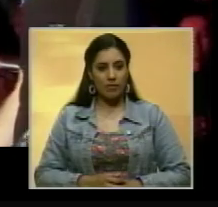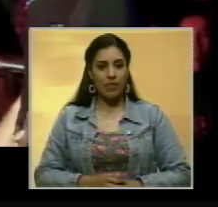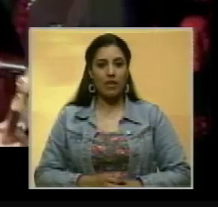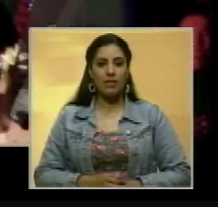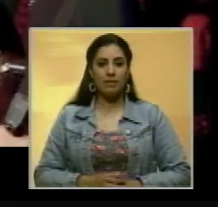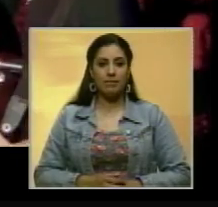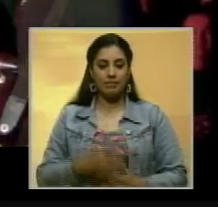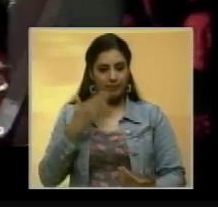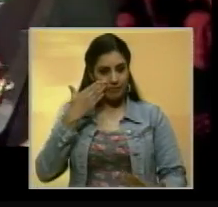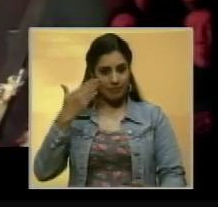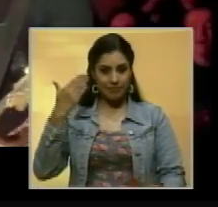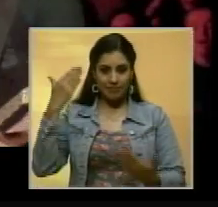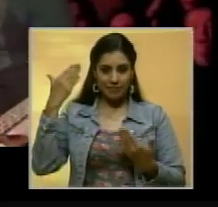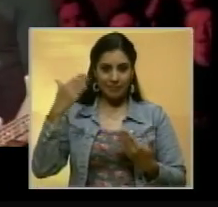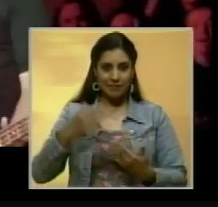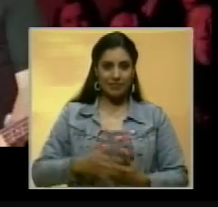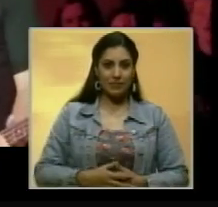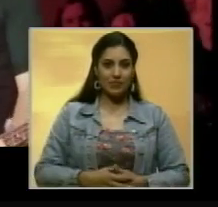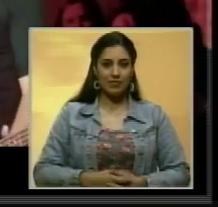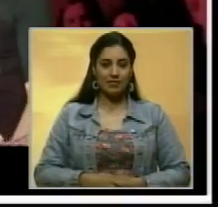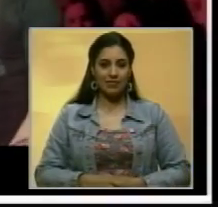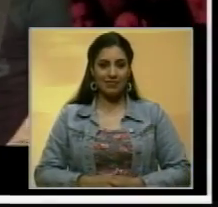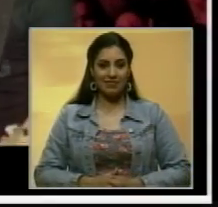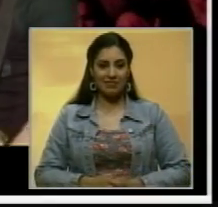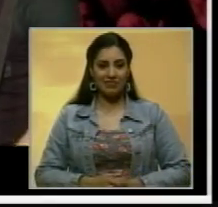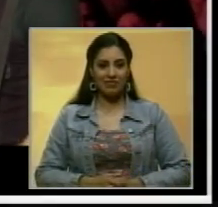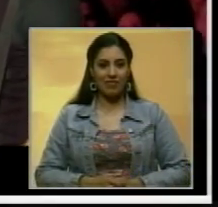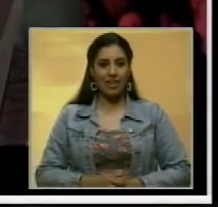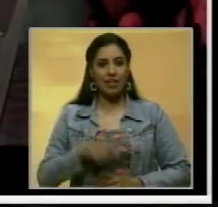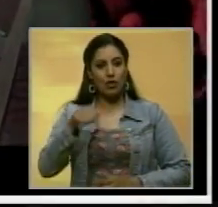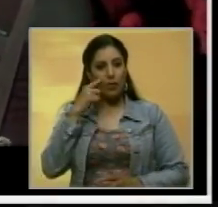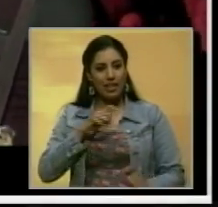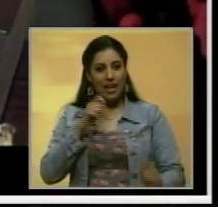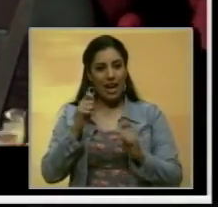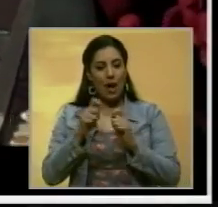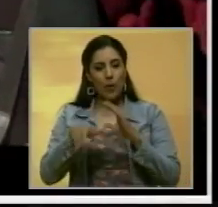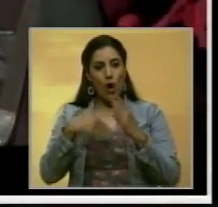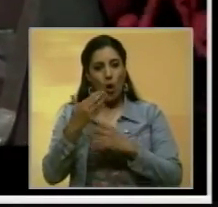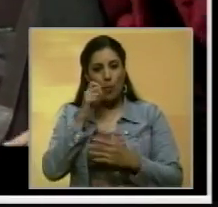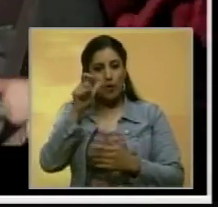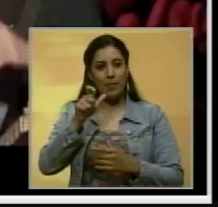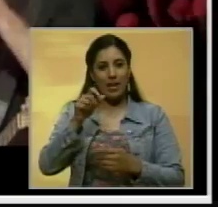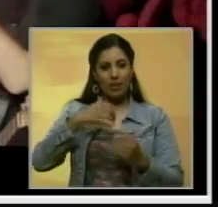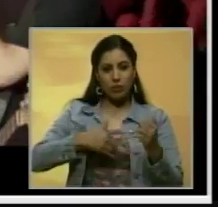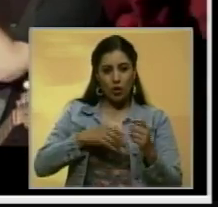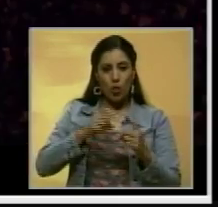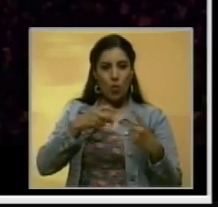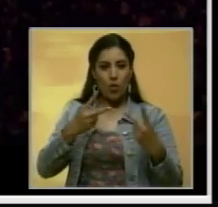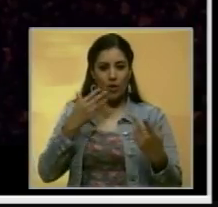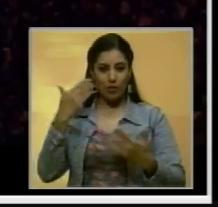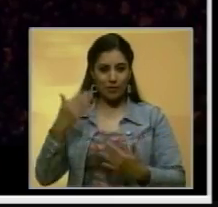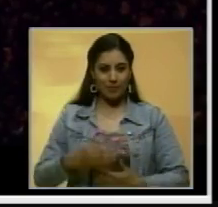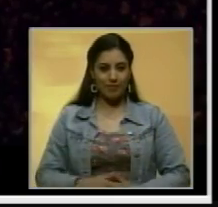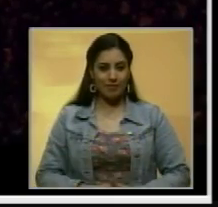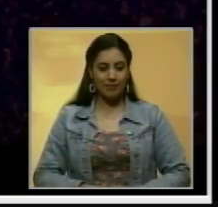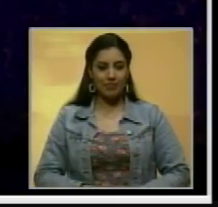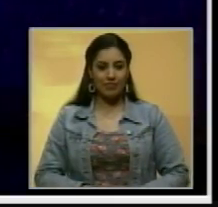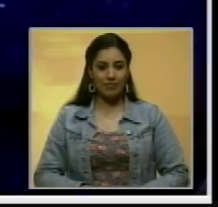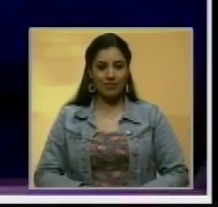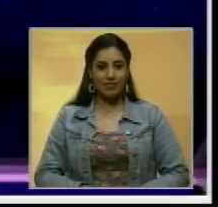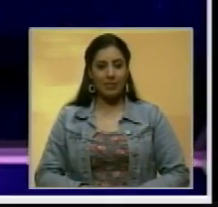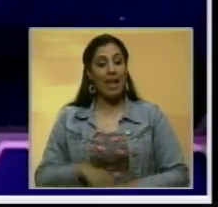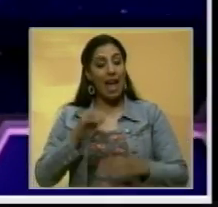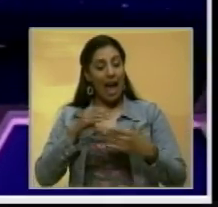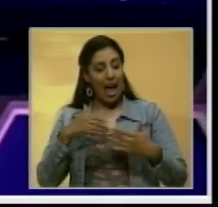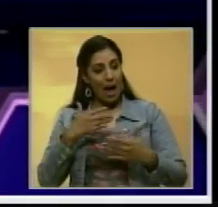With us, but here he is back on stage to sing and honor Prince, Mr. James Michael Jonathan Corden.